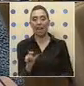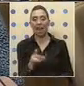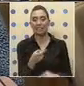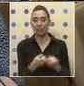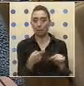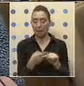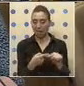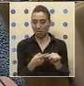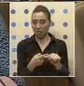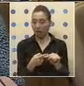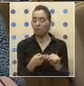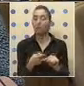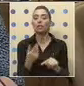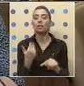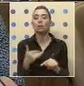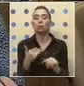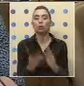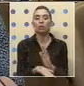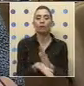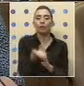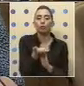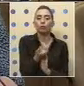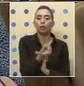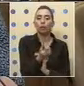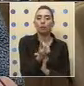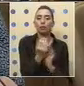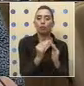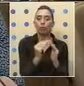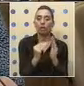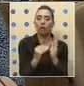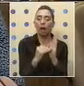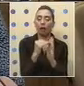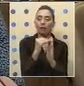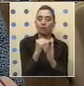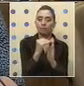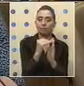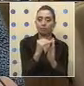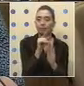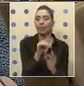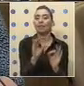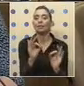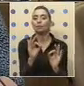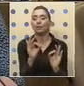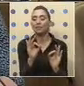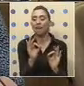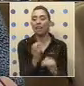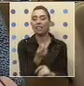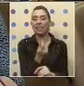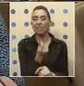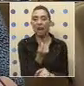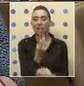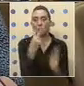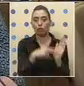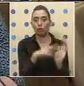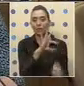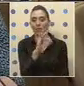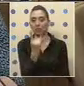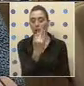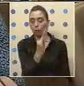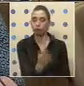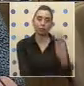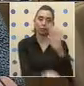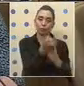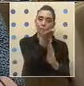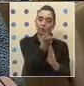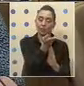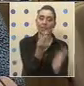estima que habrá una importante alza de precios en las viviendas, en especial en las que tienen un valor de 2.500 UF, que